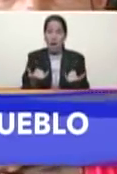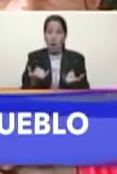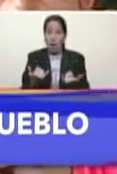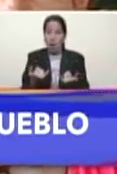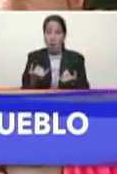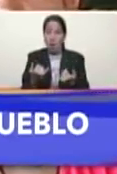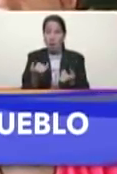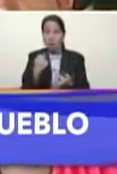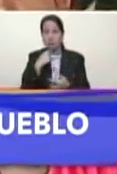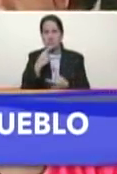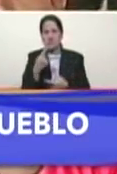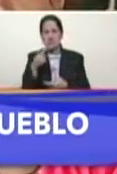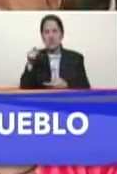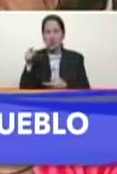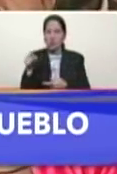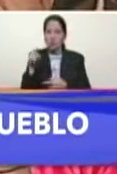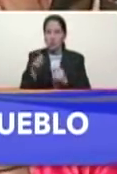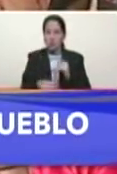una escalada.